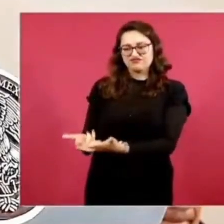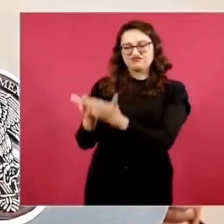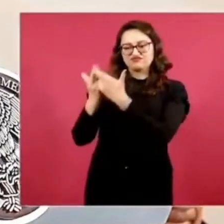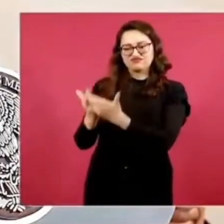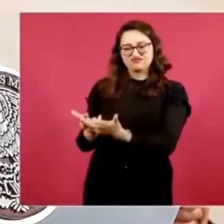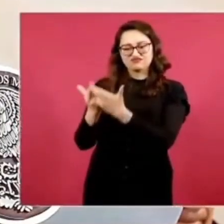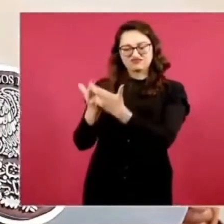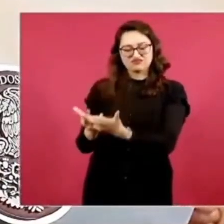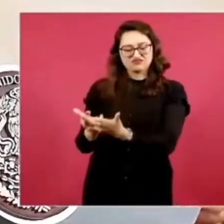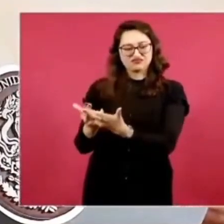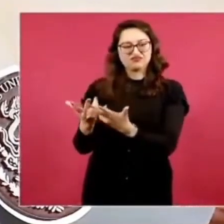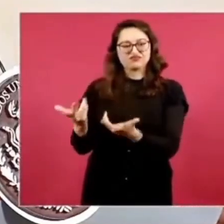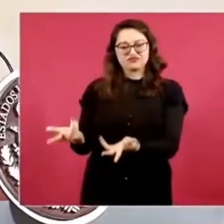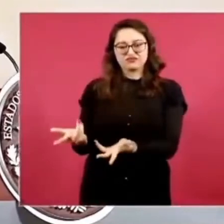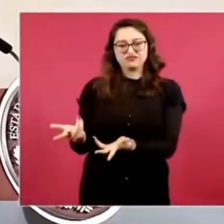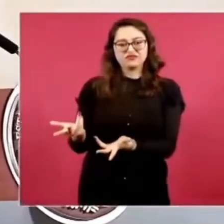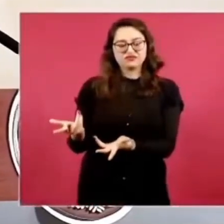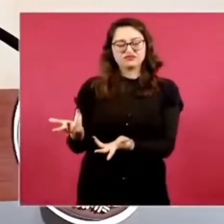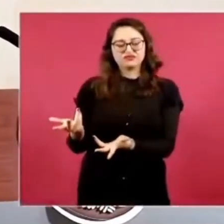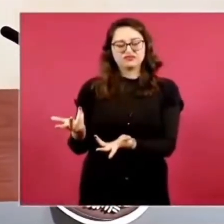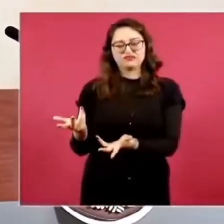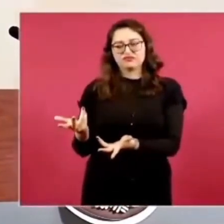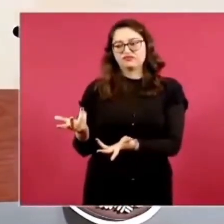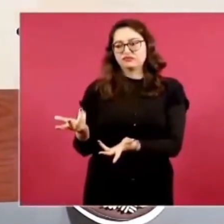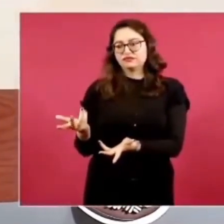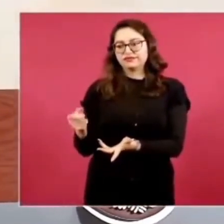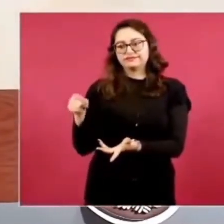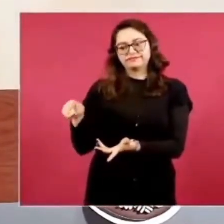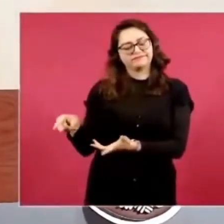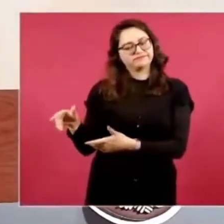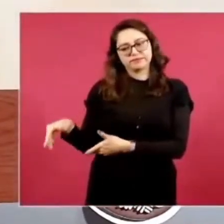Hacia el futuro se va a resolver